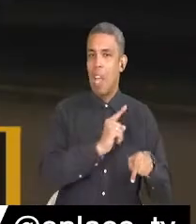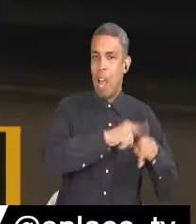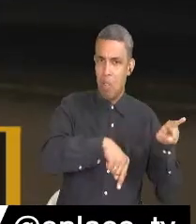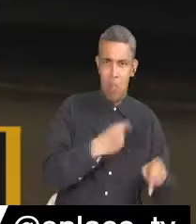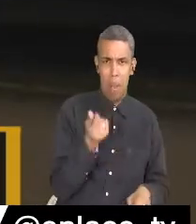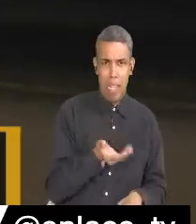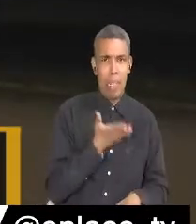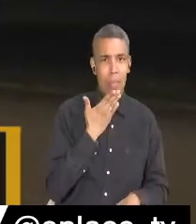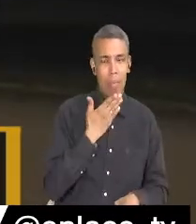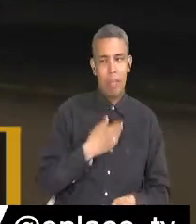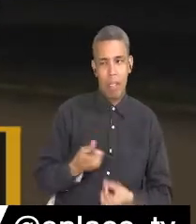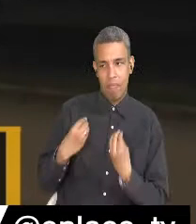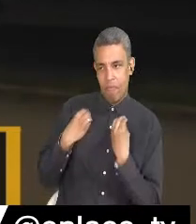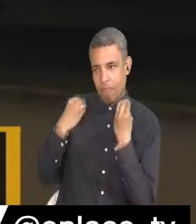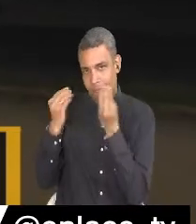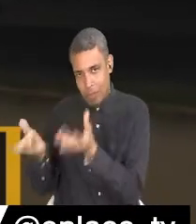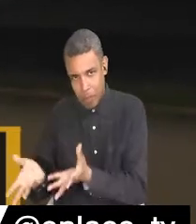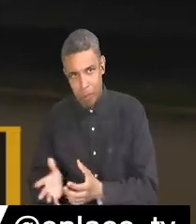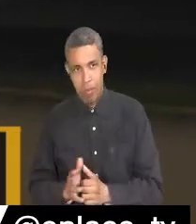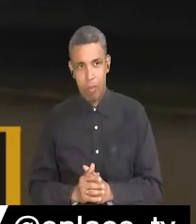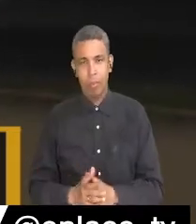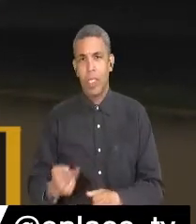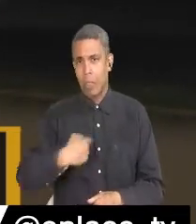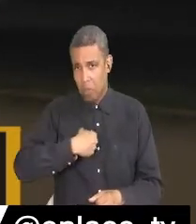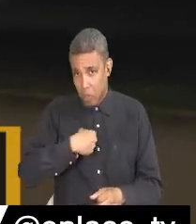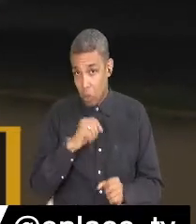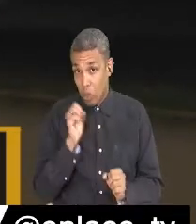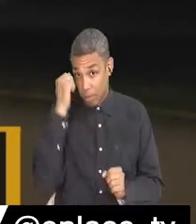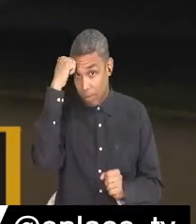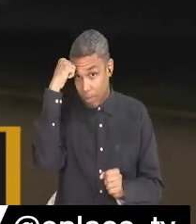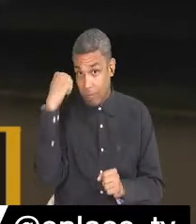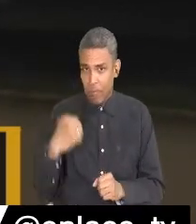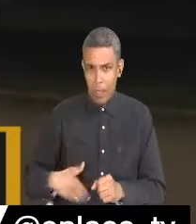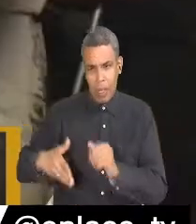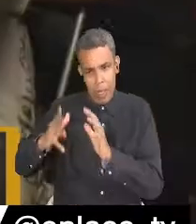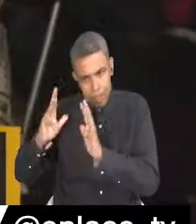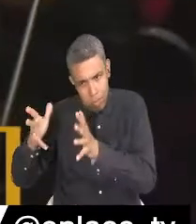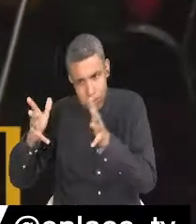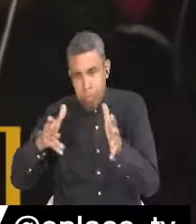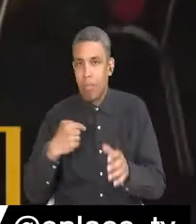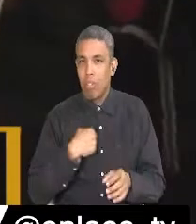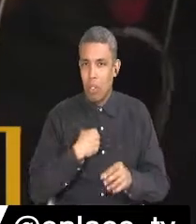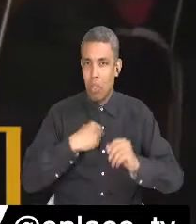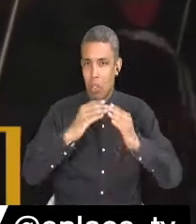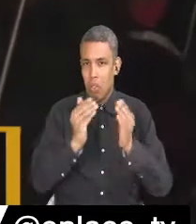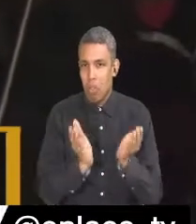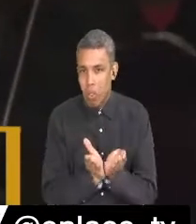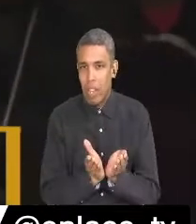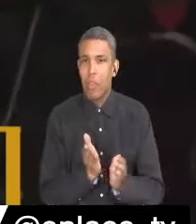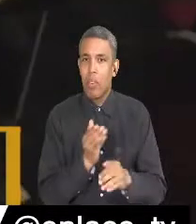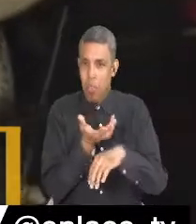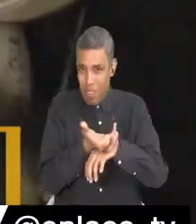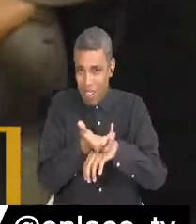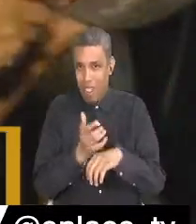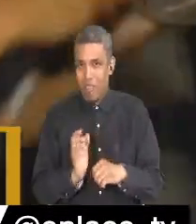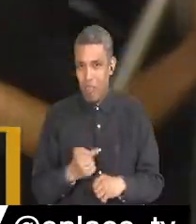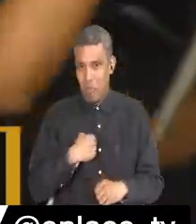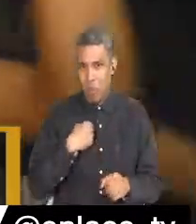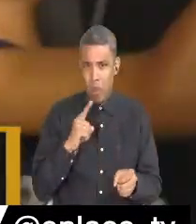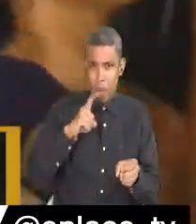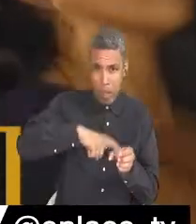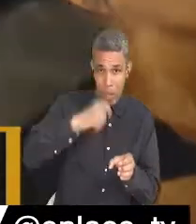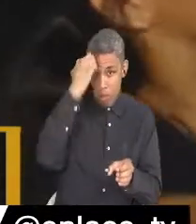instrumentos los tenemos, pues yo soy instructor de banda aquí en Barranca Bermeja, trabajo con el colegio José Antonio Galán y un colegio de